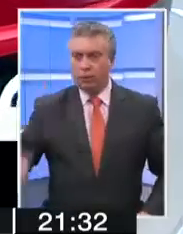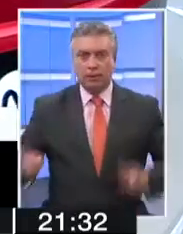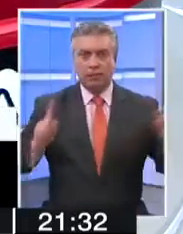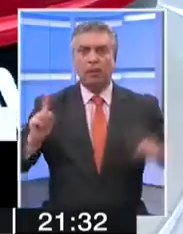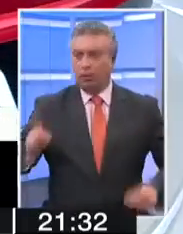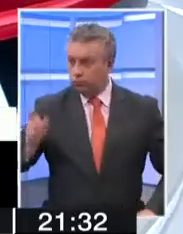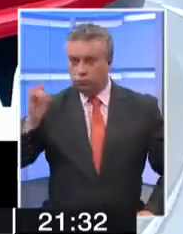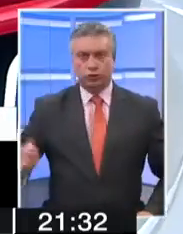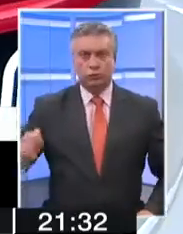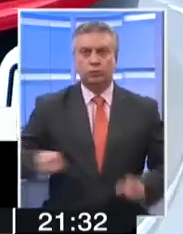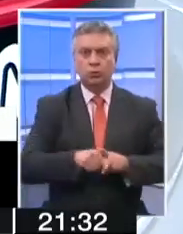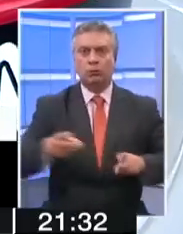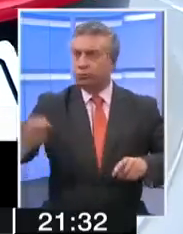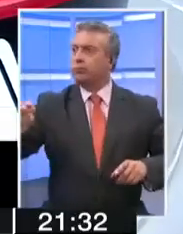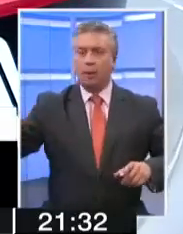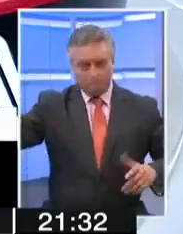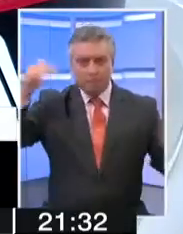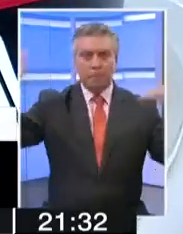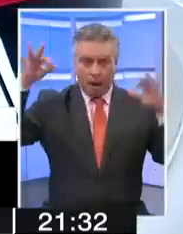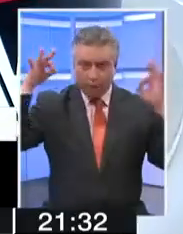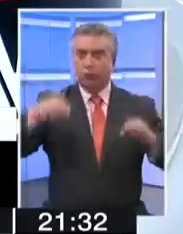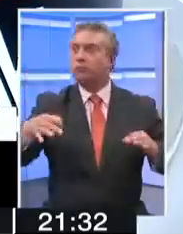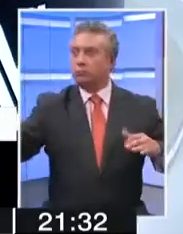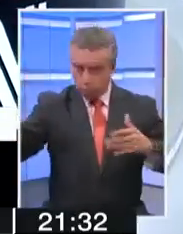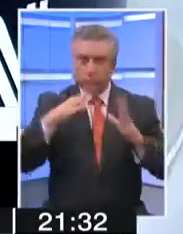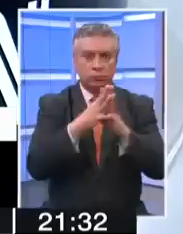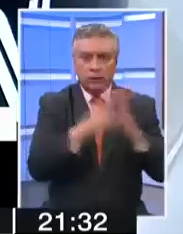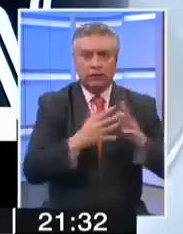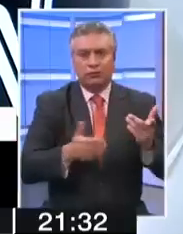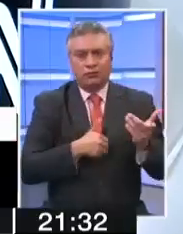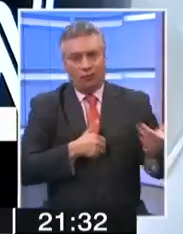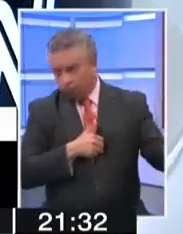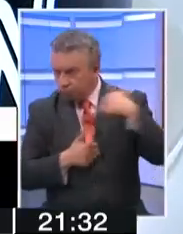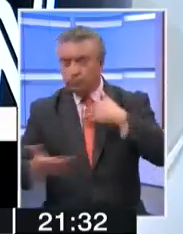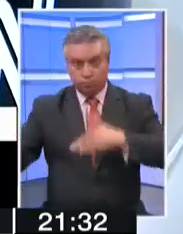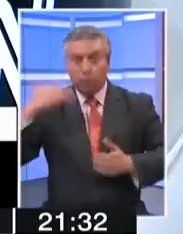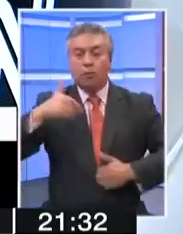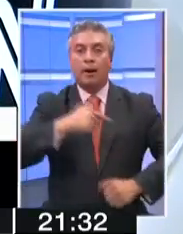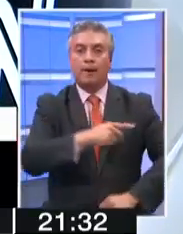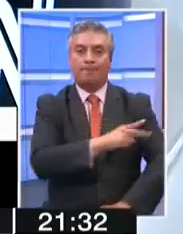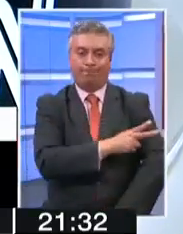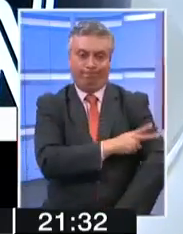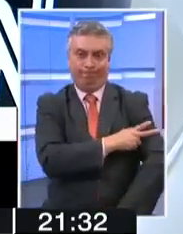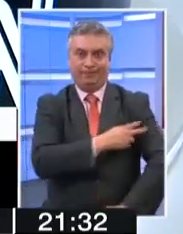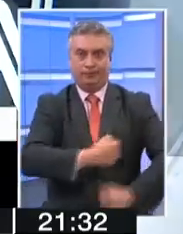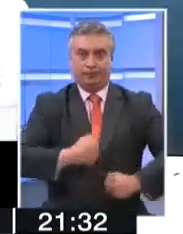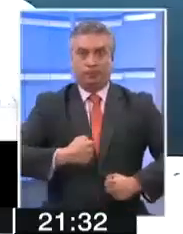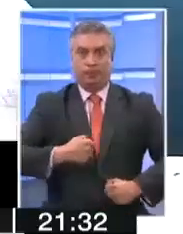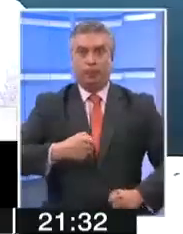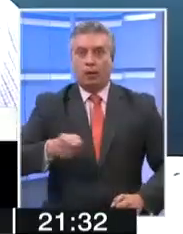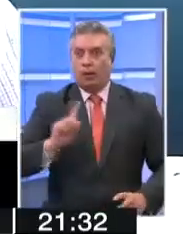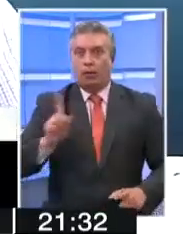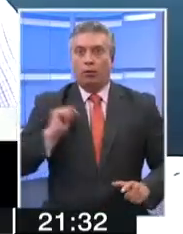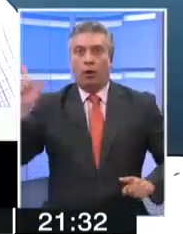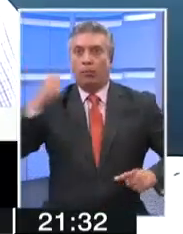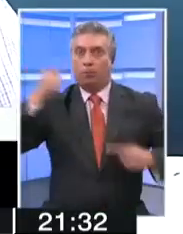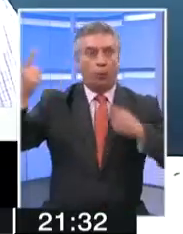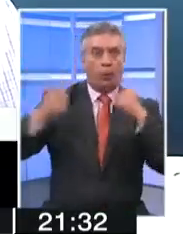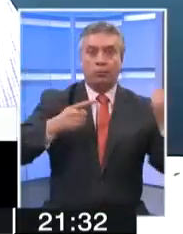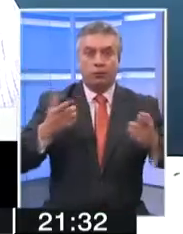señores, más aviones, señor, más ejército, señores, ocupemos la infraestructura. Si la infraestructura está en la Fuerza